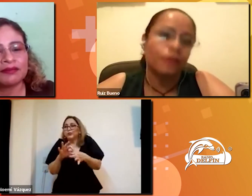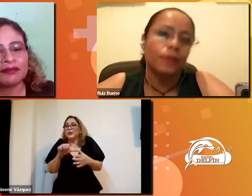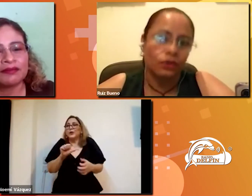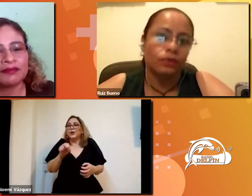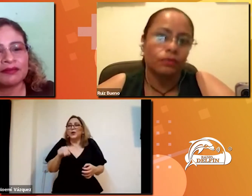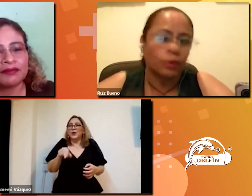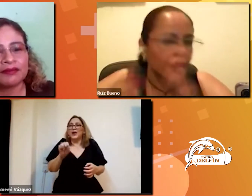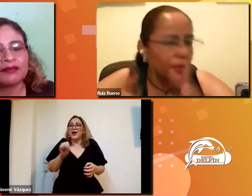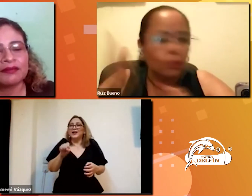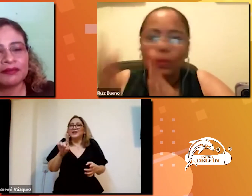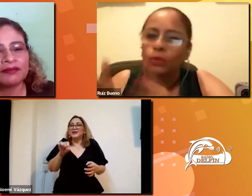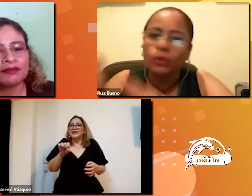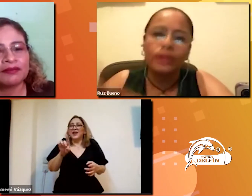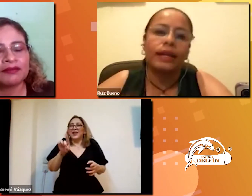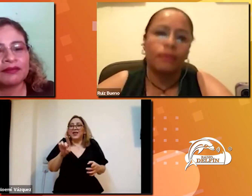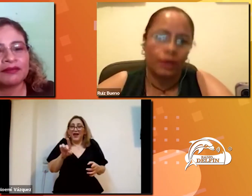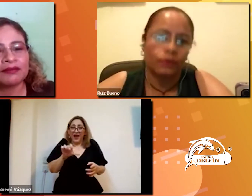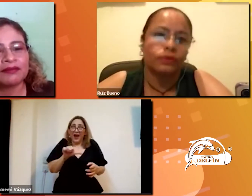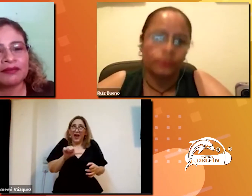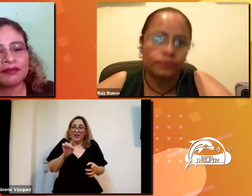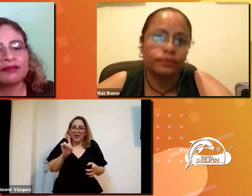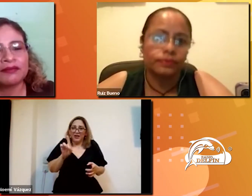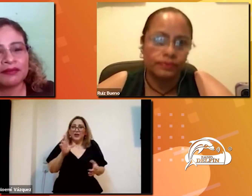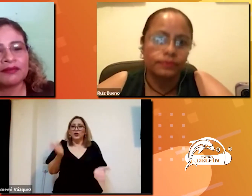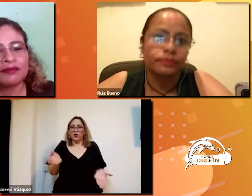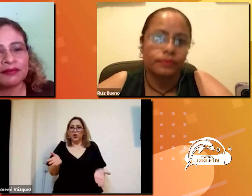temas de depresión, porque van muy, muy de la mano.